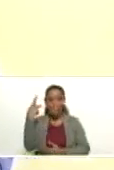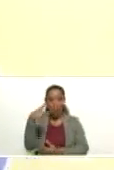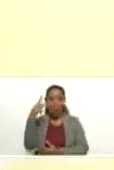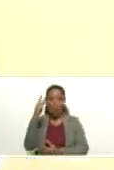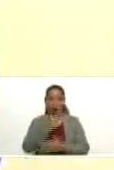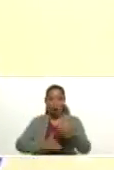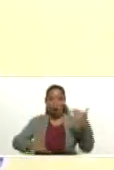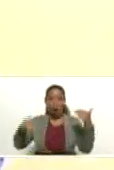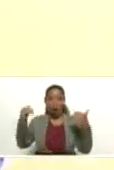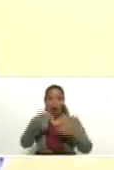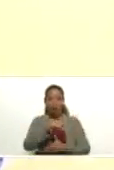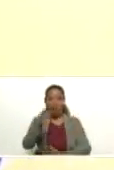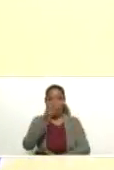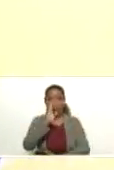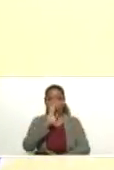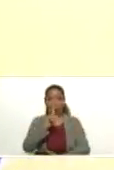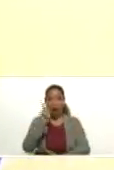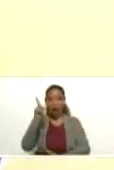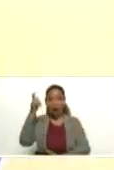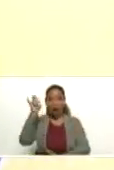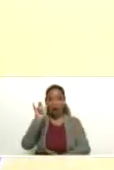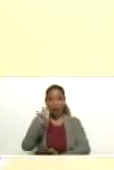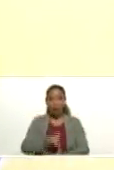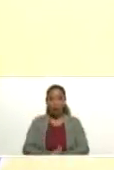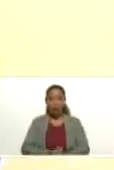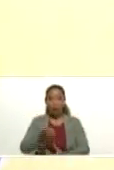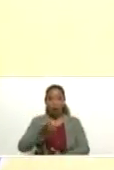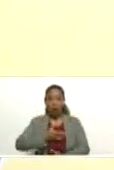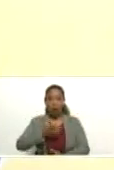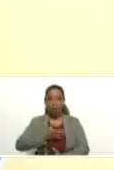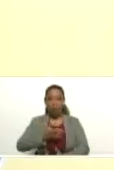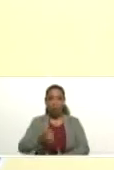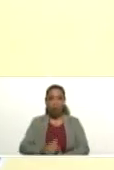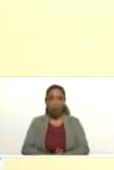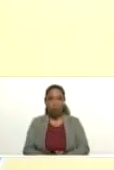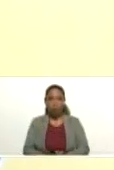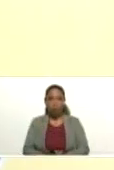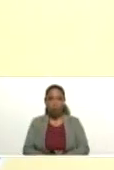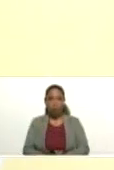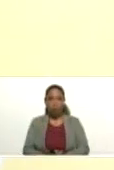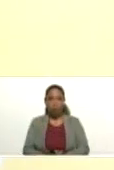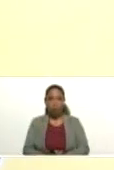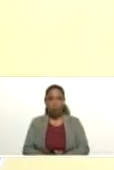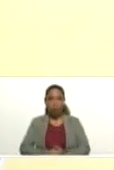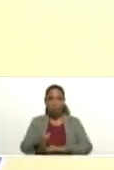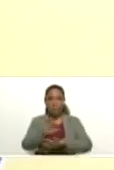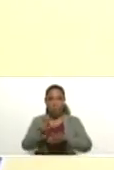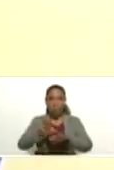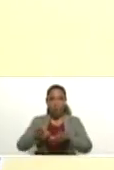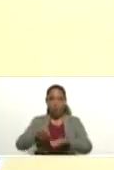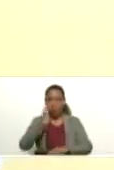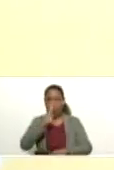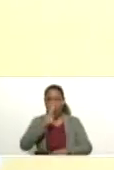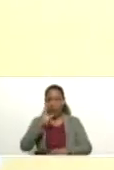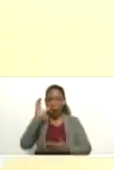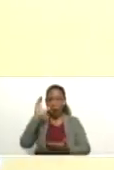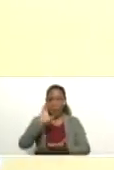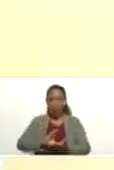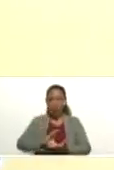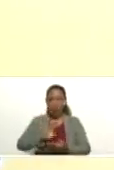Barinas. Allá tenemos a el alcalde de el municipio Barinas, la capital de